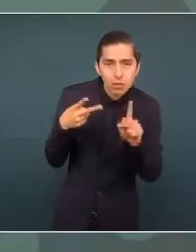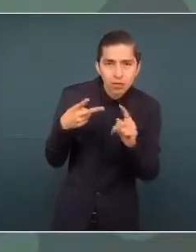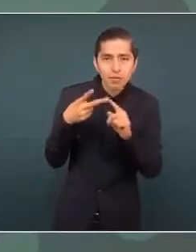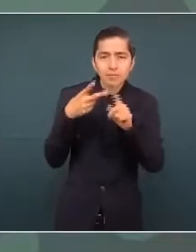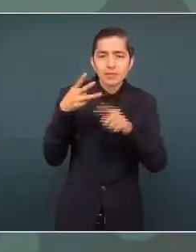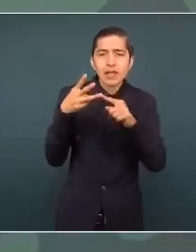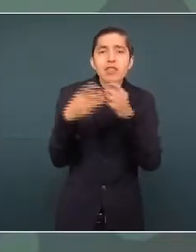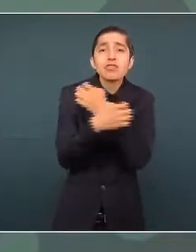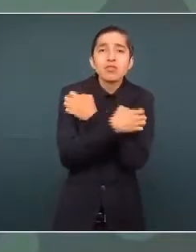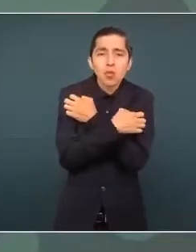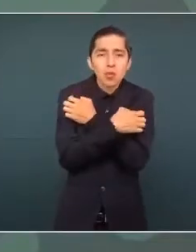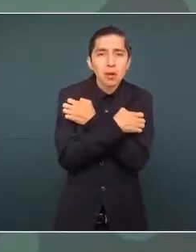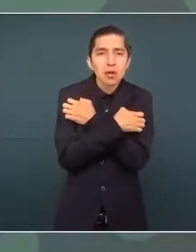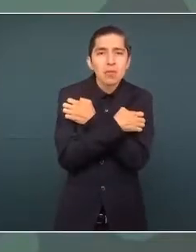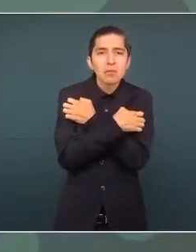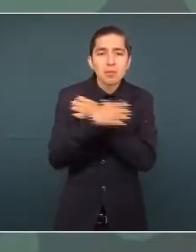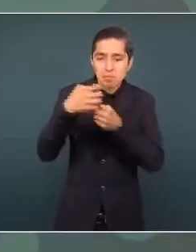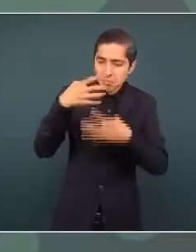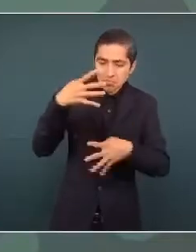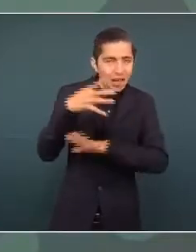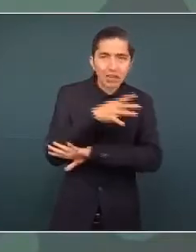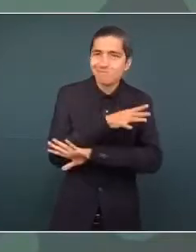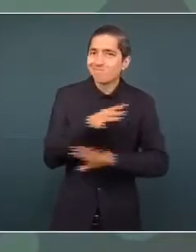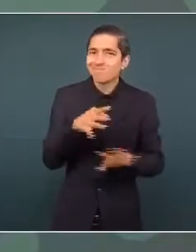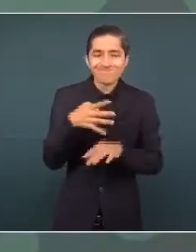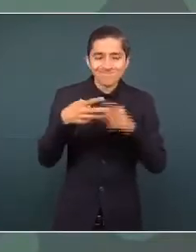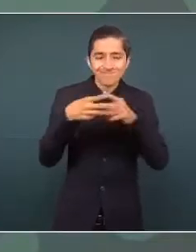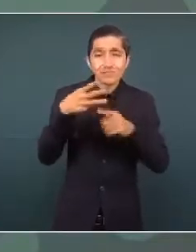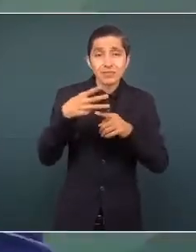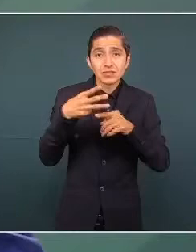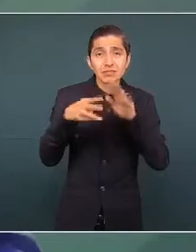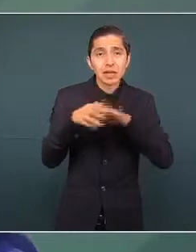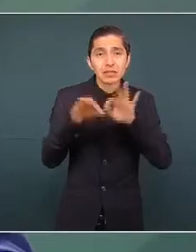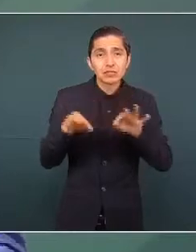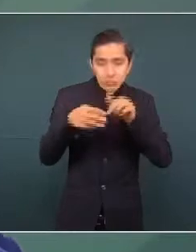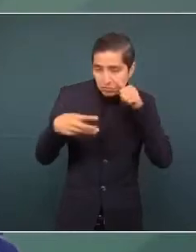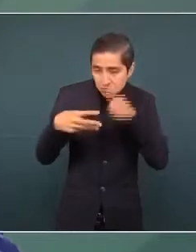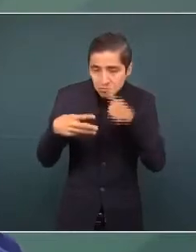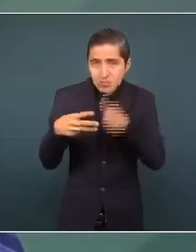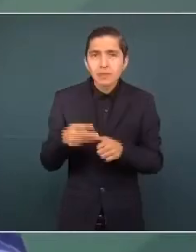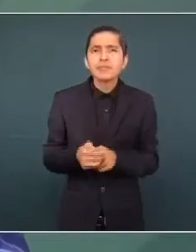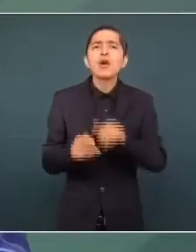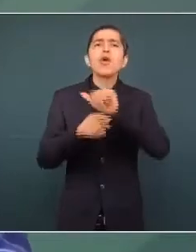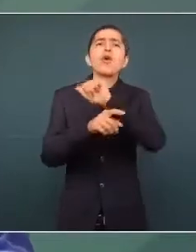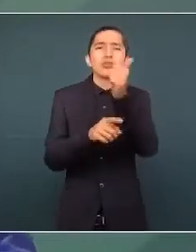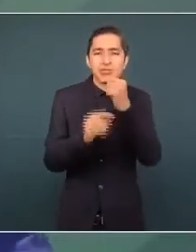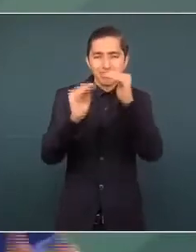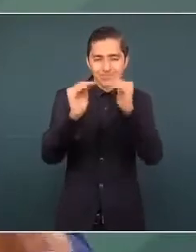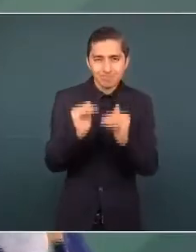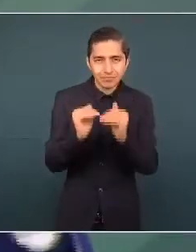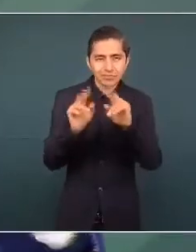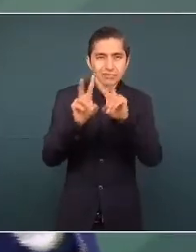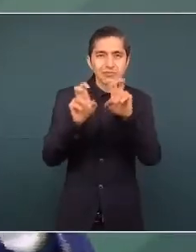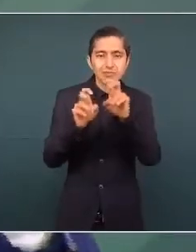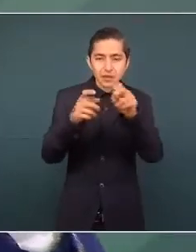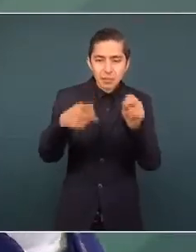educación. Y párale de contar, porque se acaba. Y con respecto a los bienes,